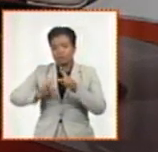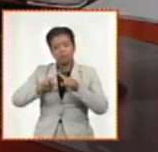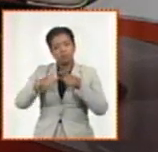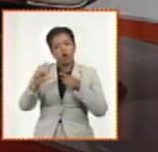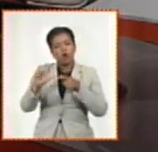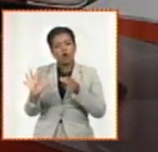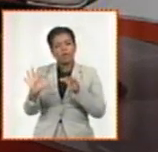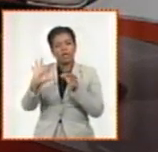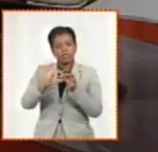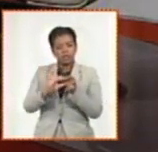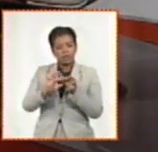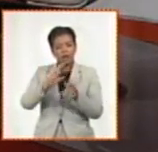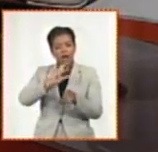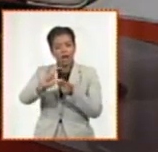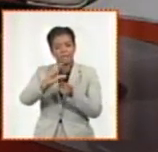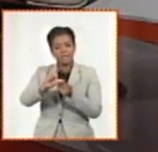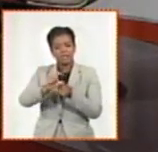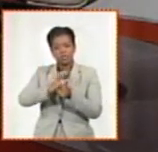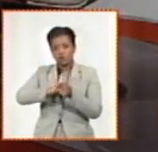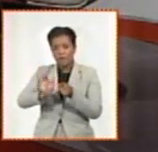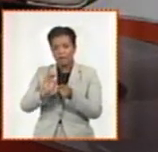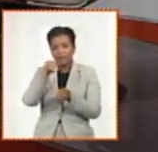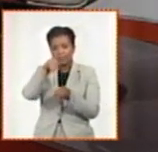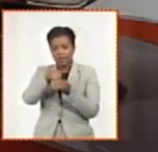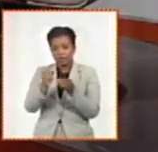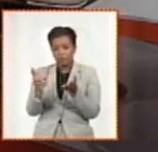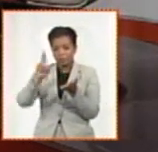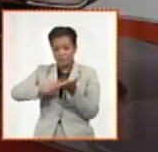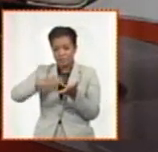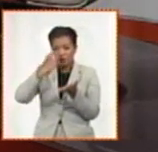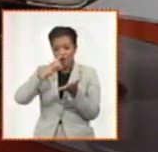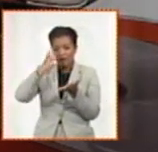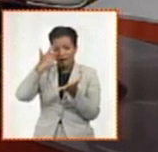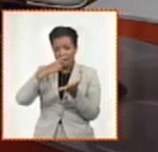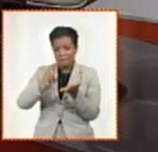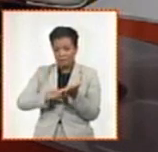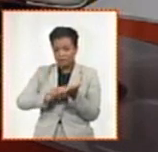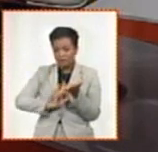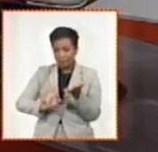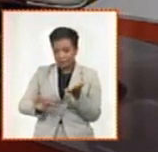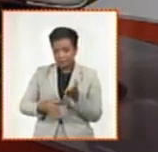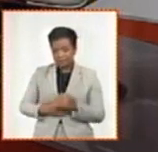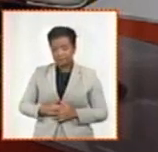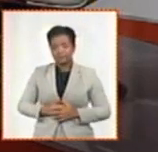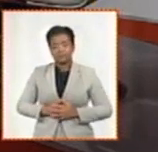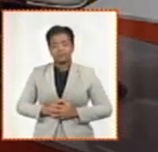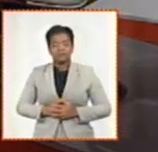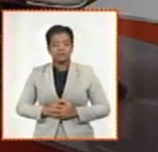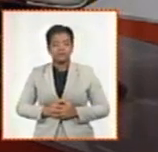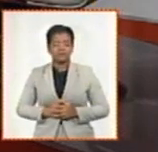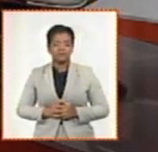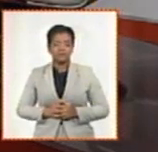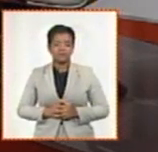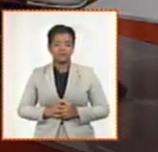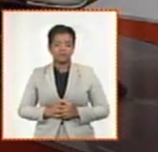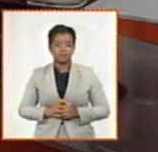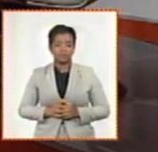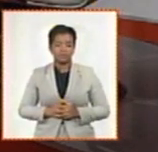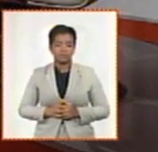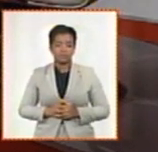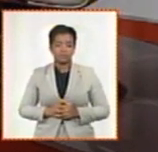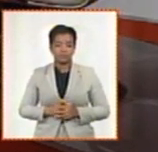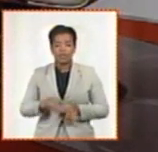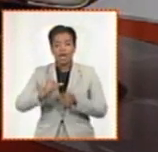¿Solo los campesinos en cooperativa se han afiliado a la agroecología? O sea, el campesino individual